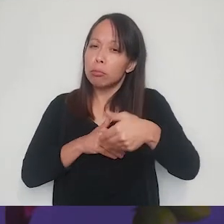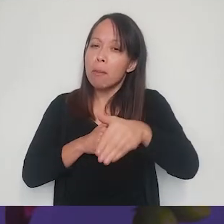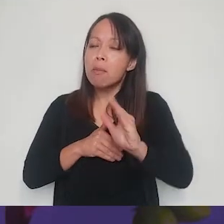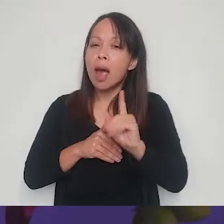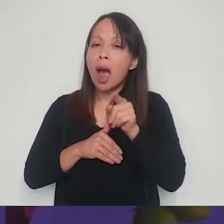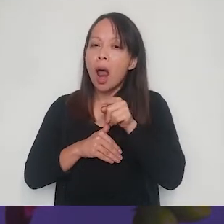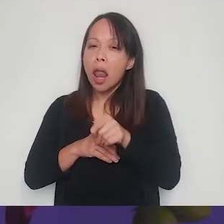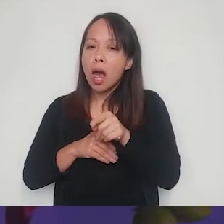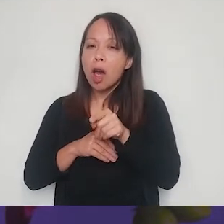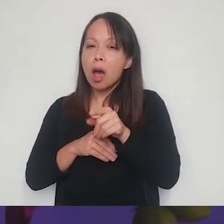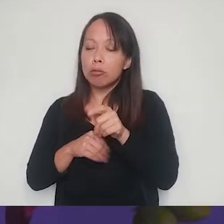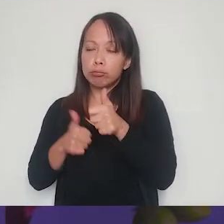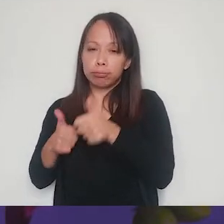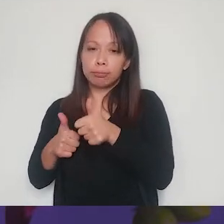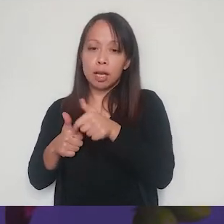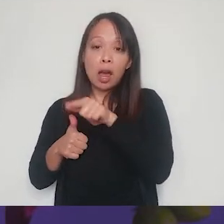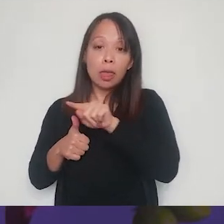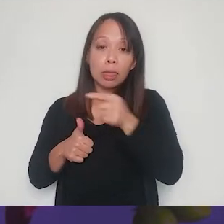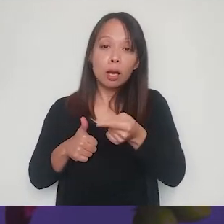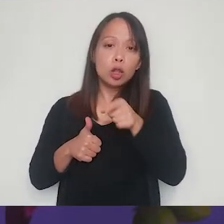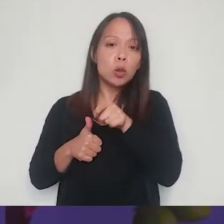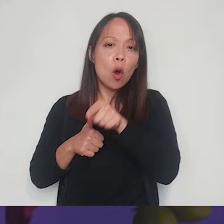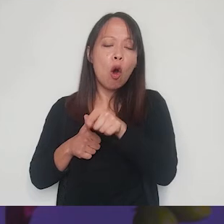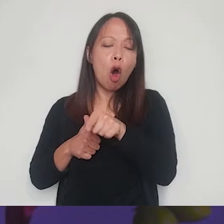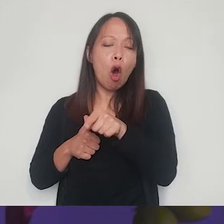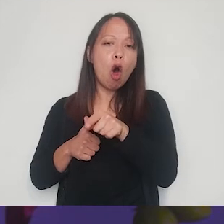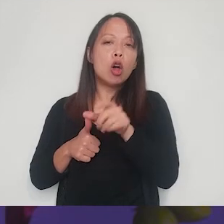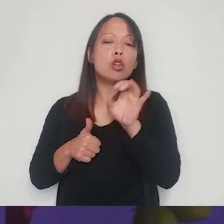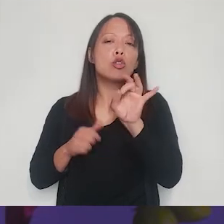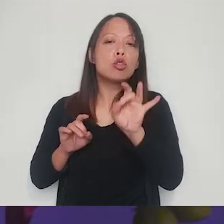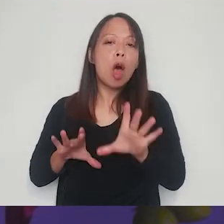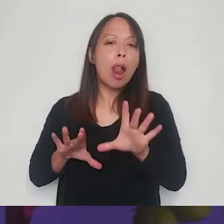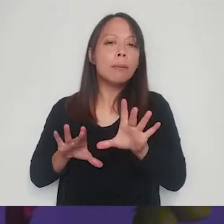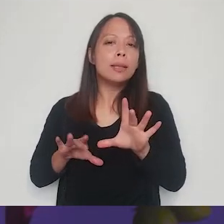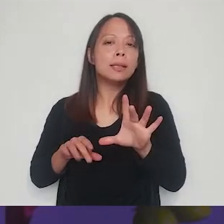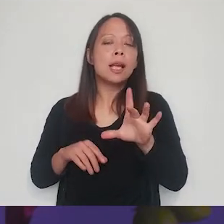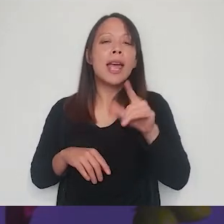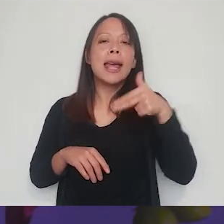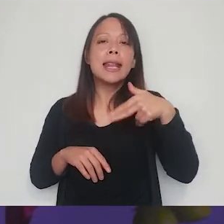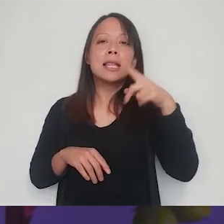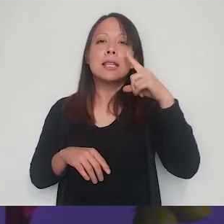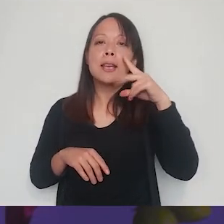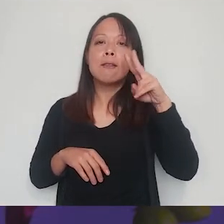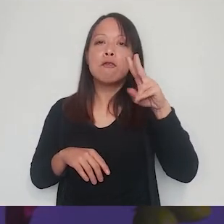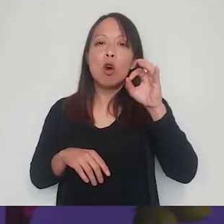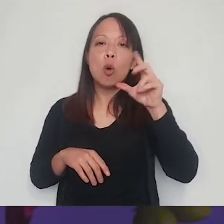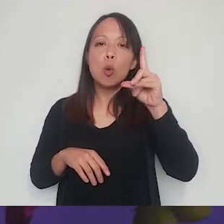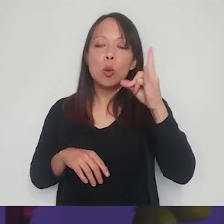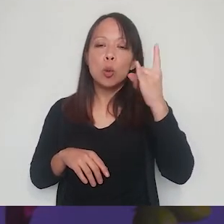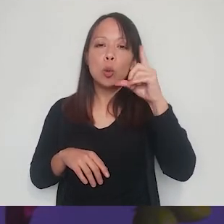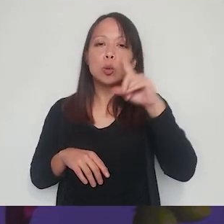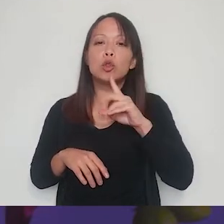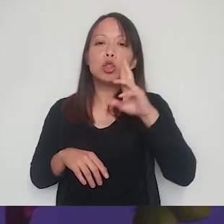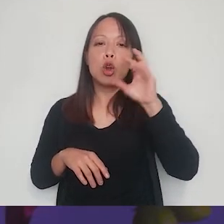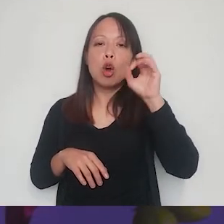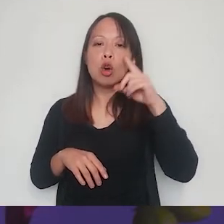Este es el tratado con Spinraza solo en concentración subóptima, y este es el tratado con el oligonucleótido y tricostatina, que es más